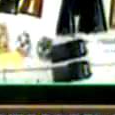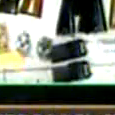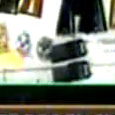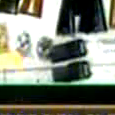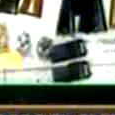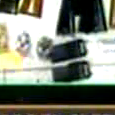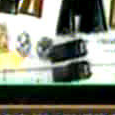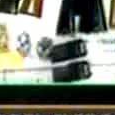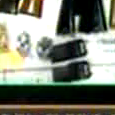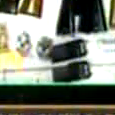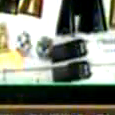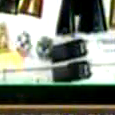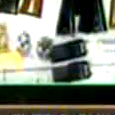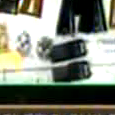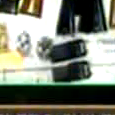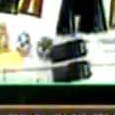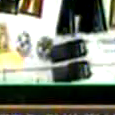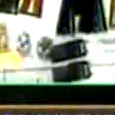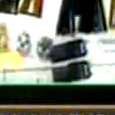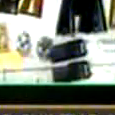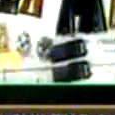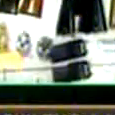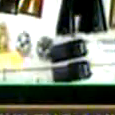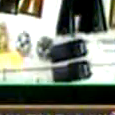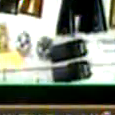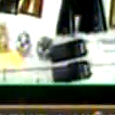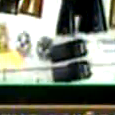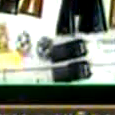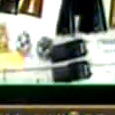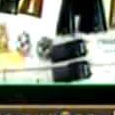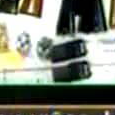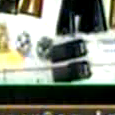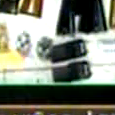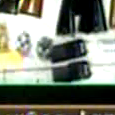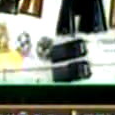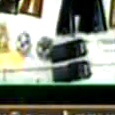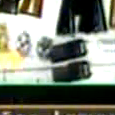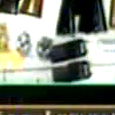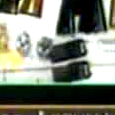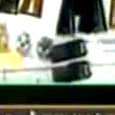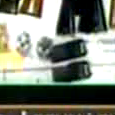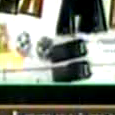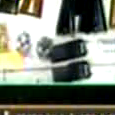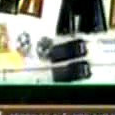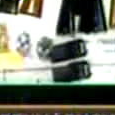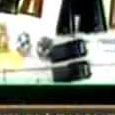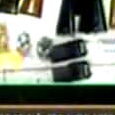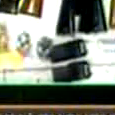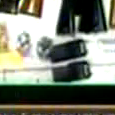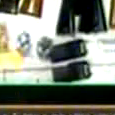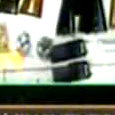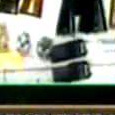estas seis personas se encuentran detenidas siendo procesadas en este momento